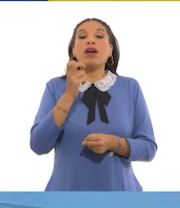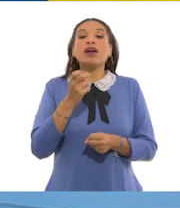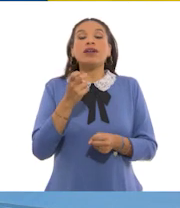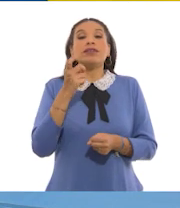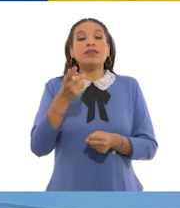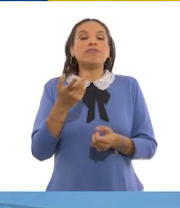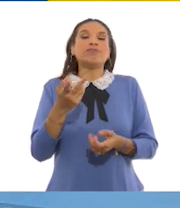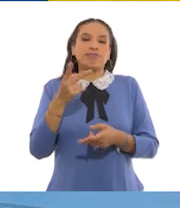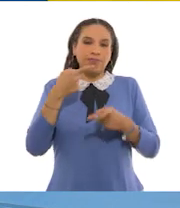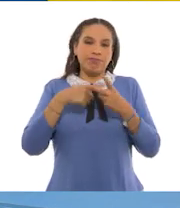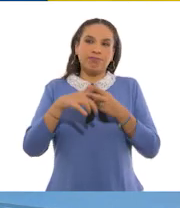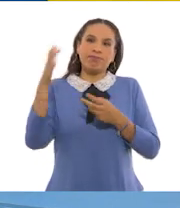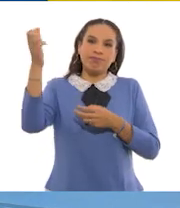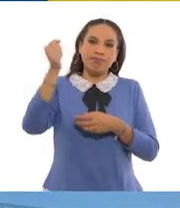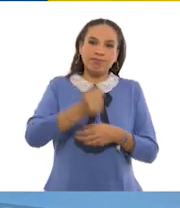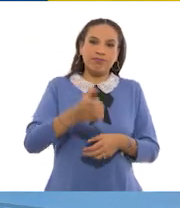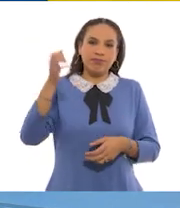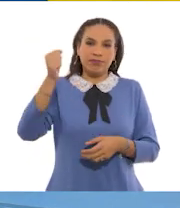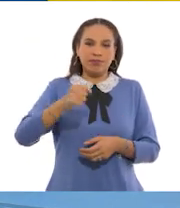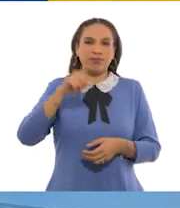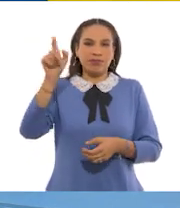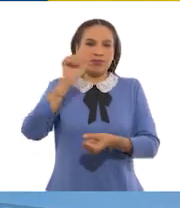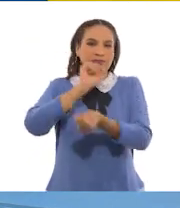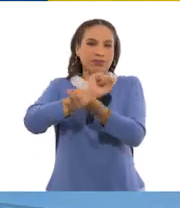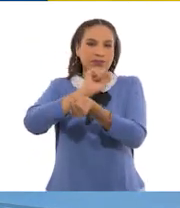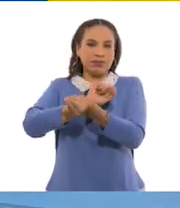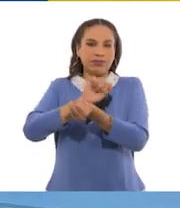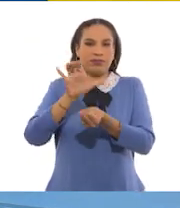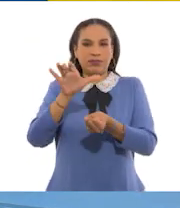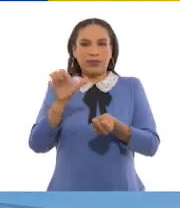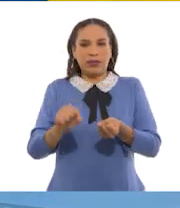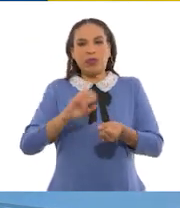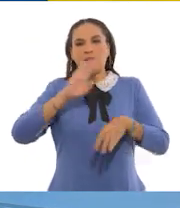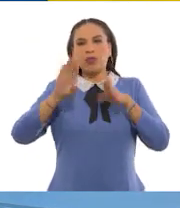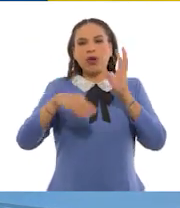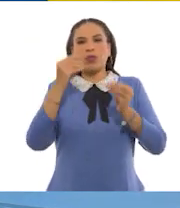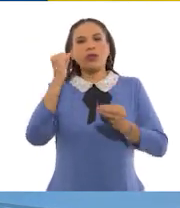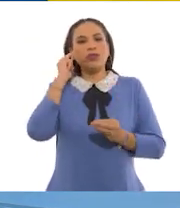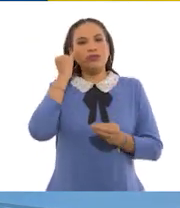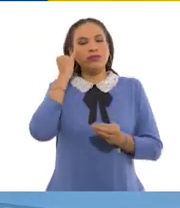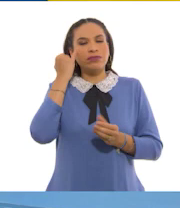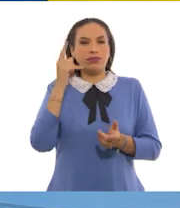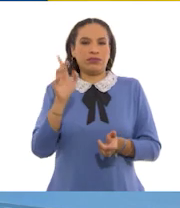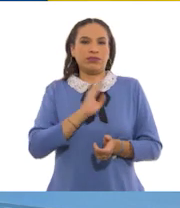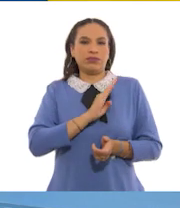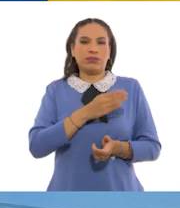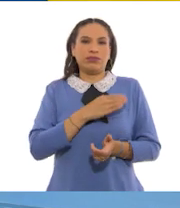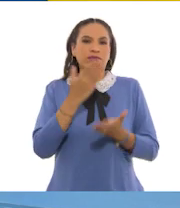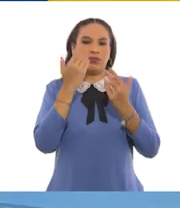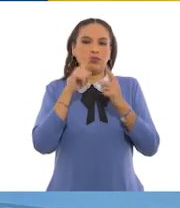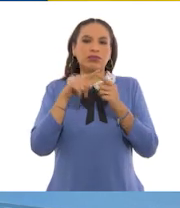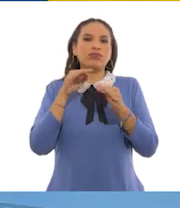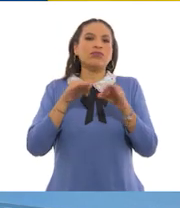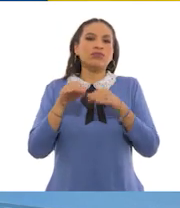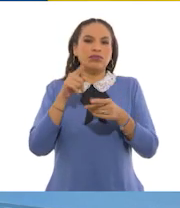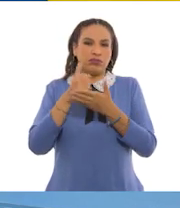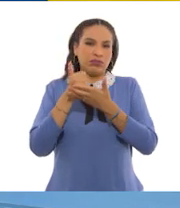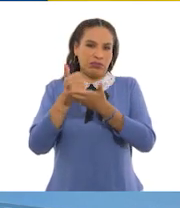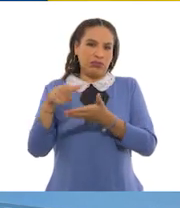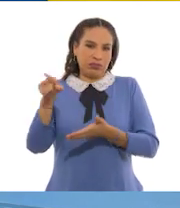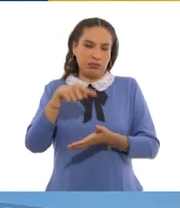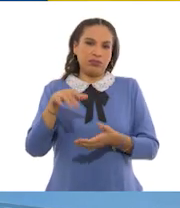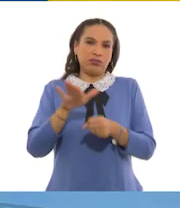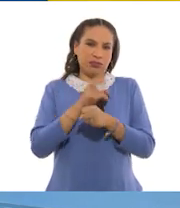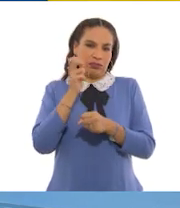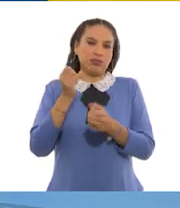esa razón que empezaron a traer a los esclavos de África. Como habían muerto muchos indígenas, los españoles no tenían quien trabajara por ellos.